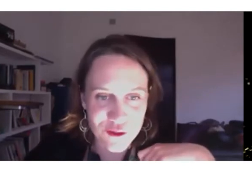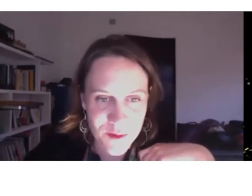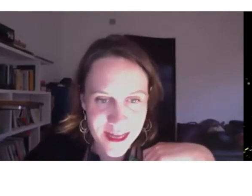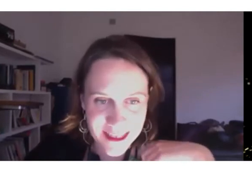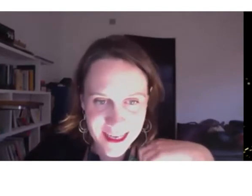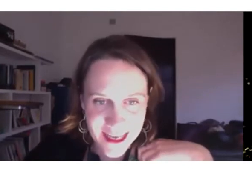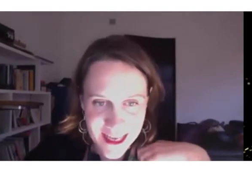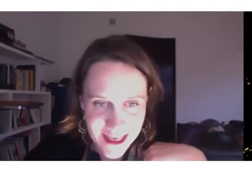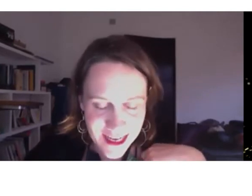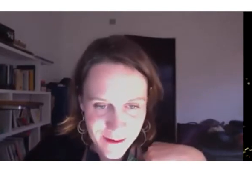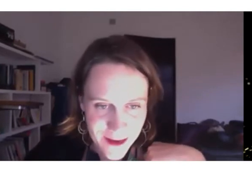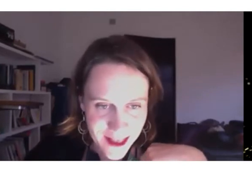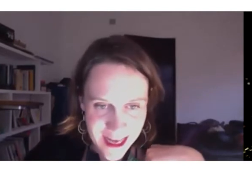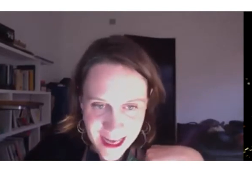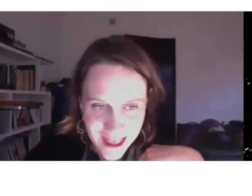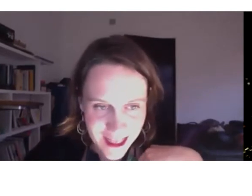forma, sus prácticas,